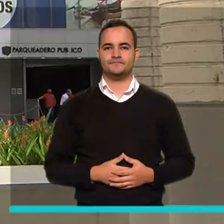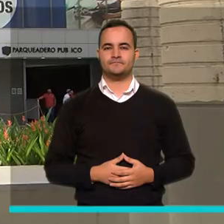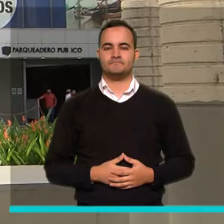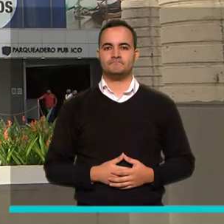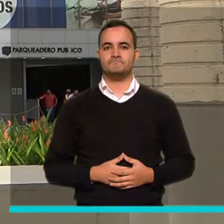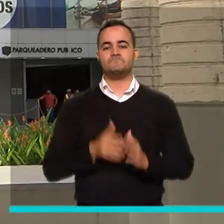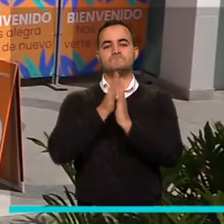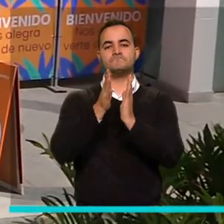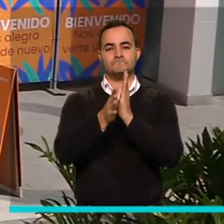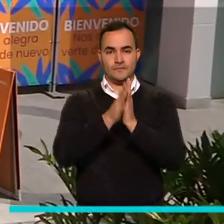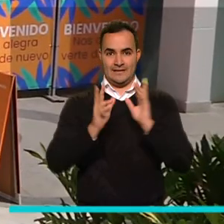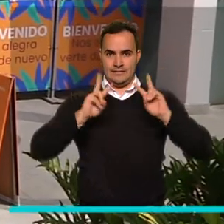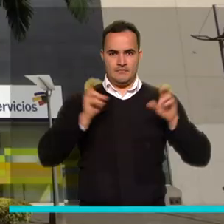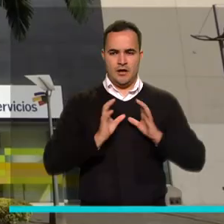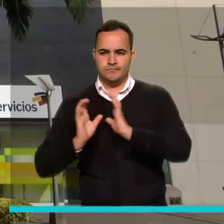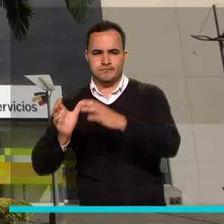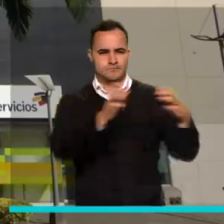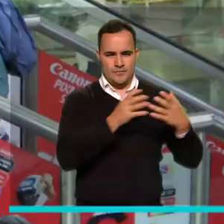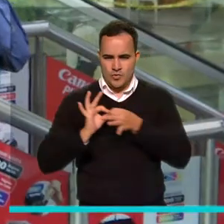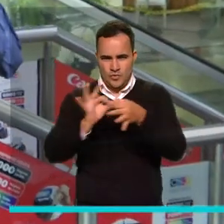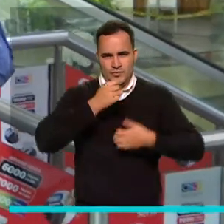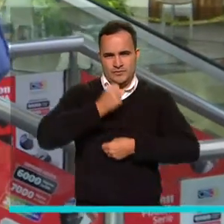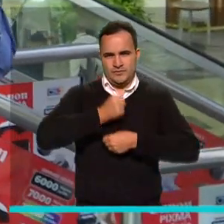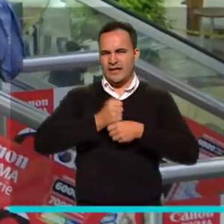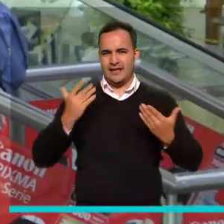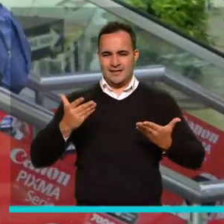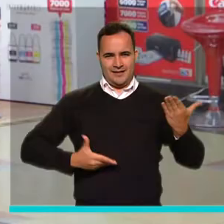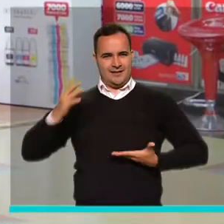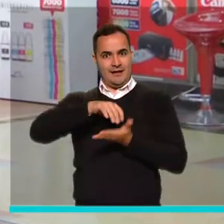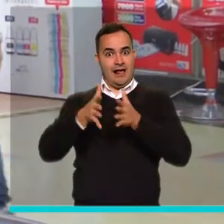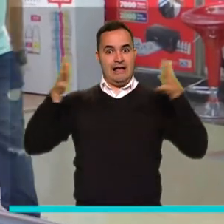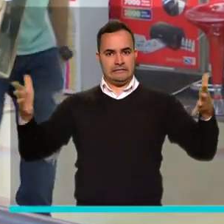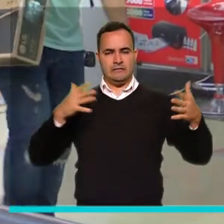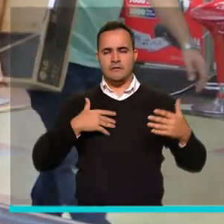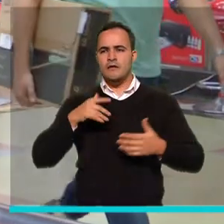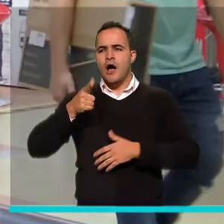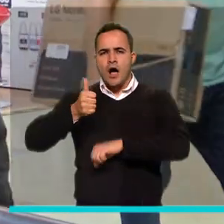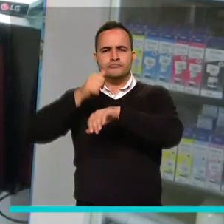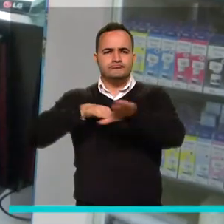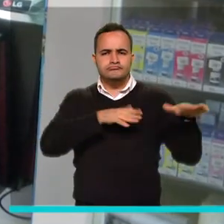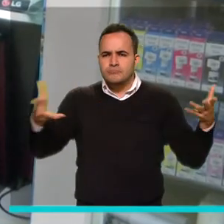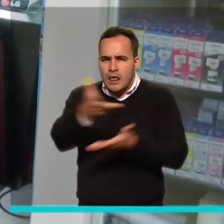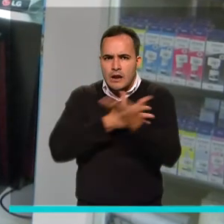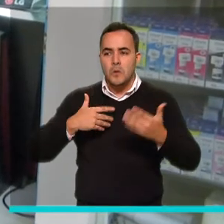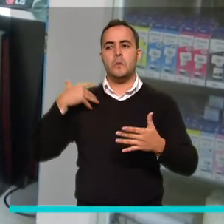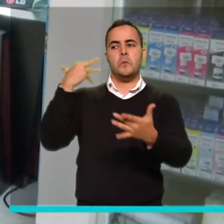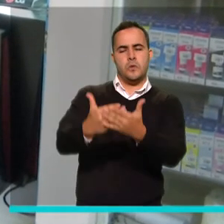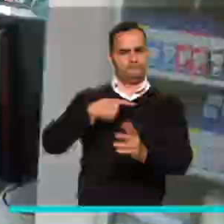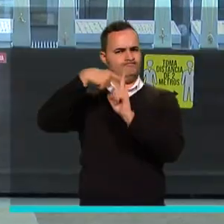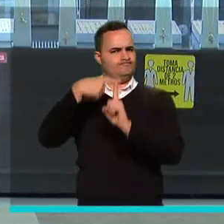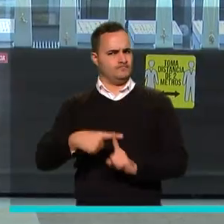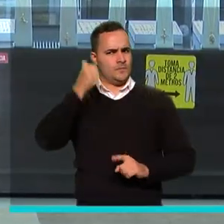Podemos afirmar desde el gremio de los centros comerciales que el balance es positivo. Registramos un incremento importante